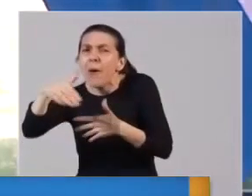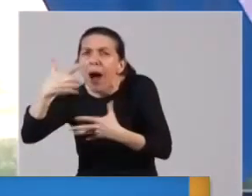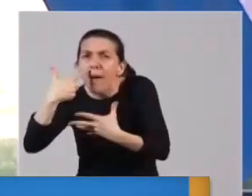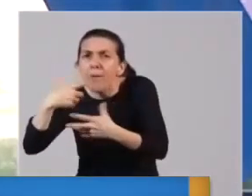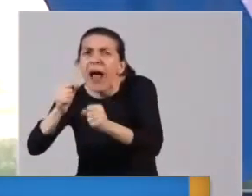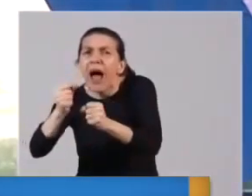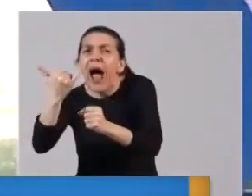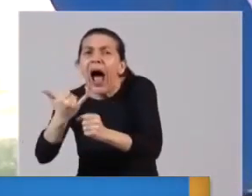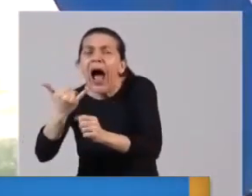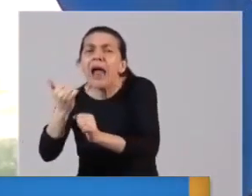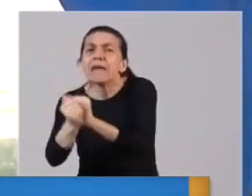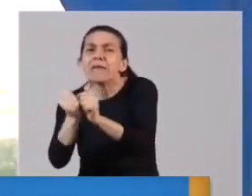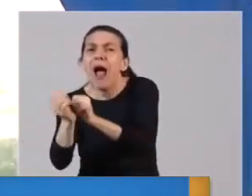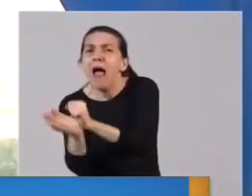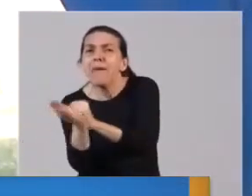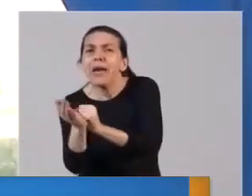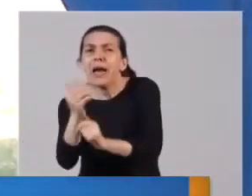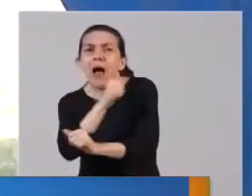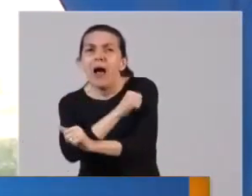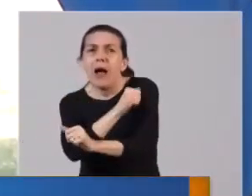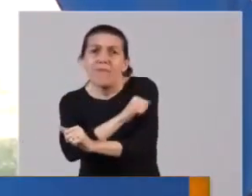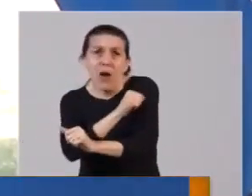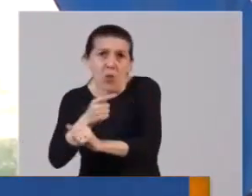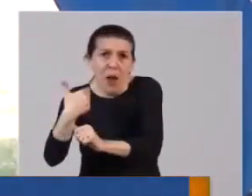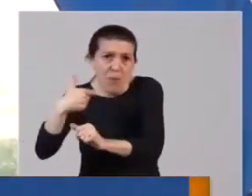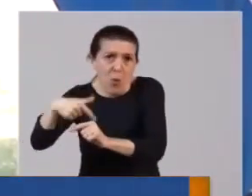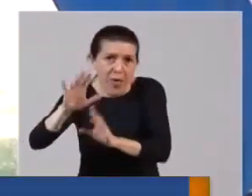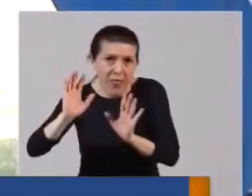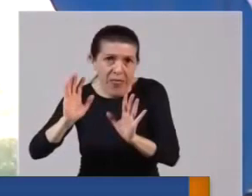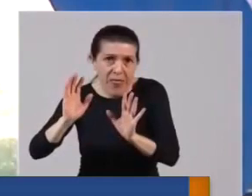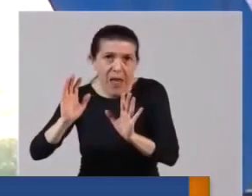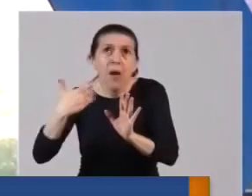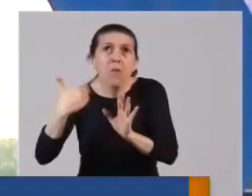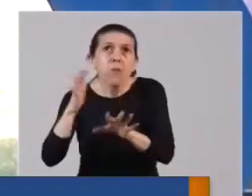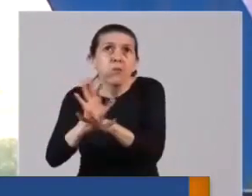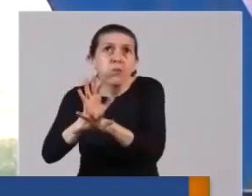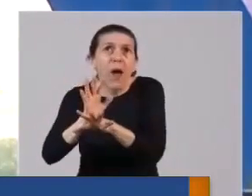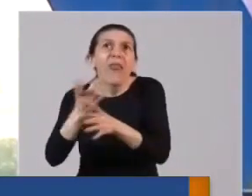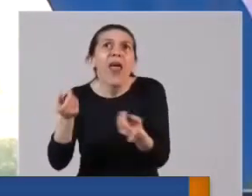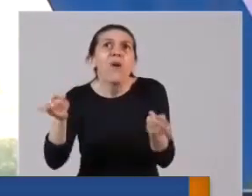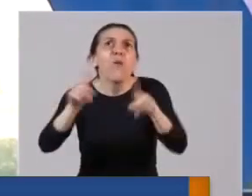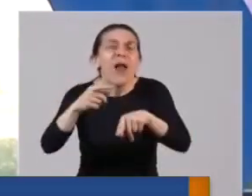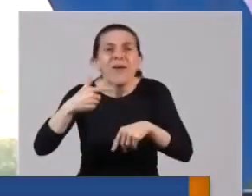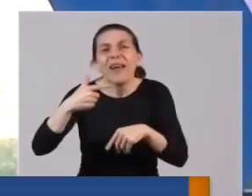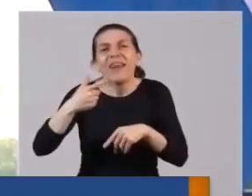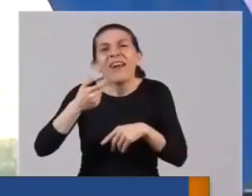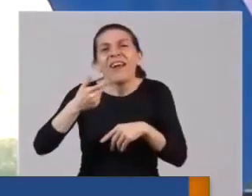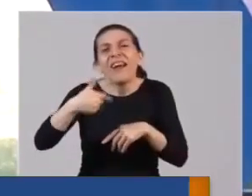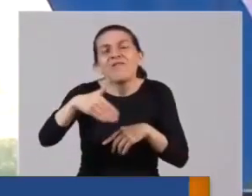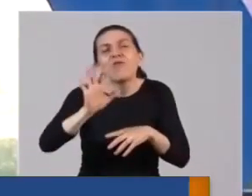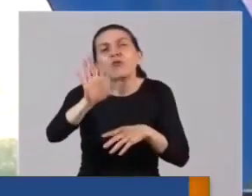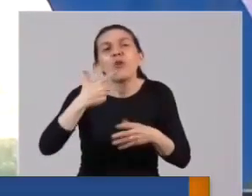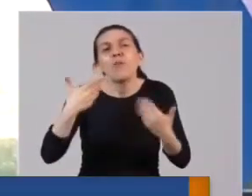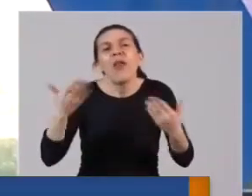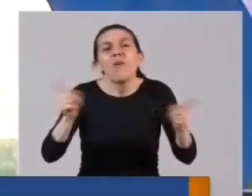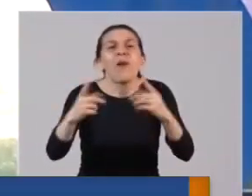que en no mucho tiempo más vamos a poder recobrar los abrazos, los afectos, las